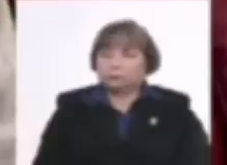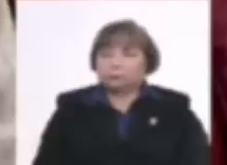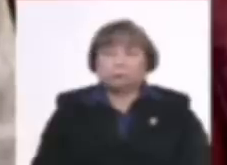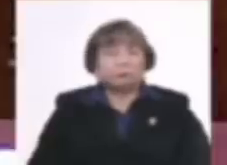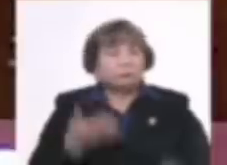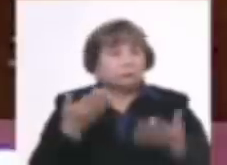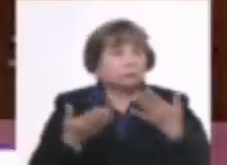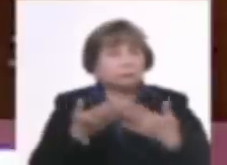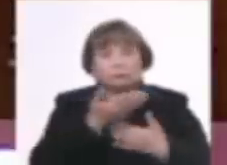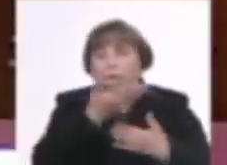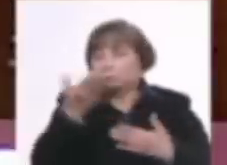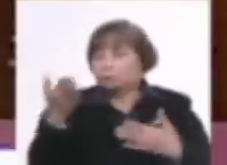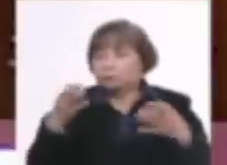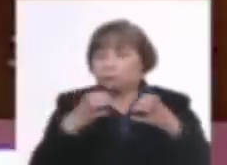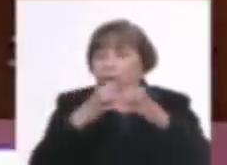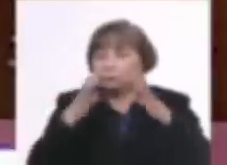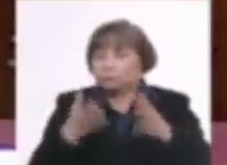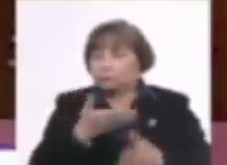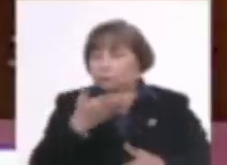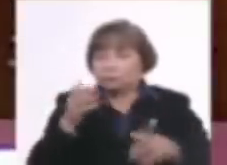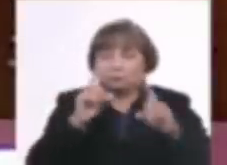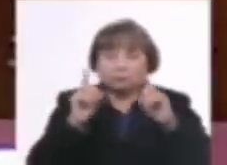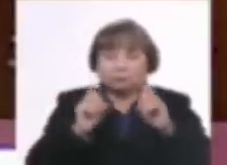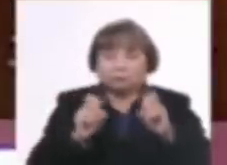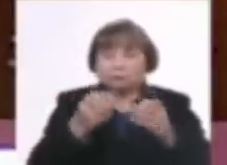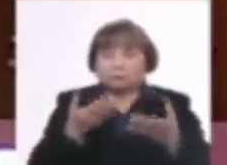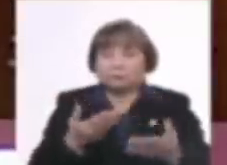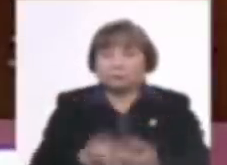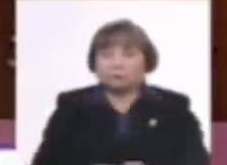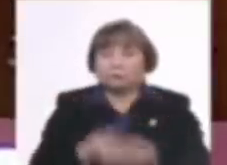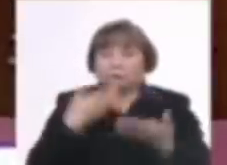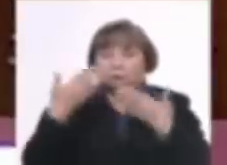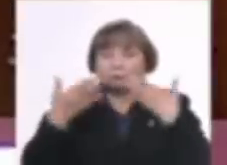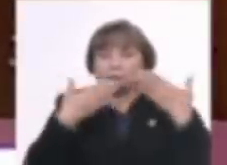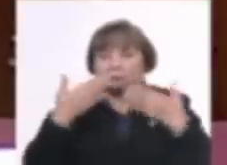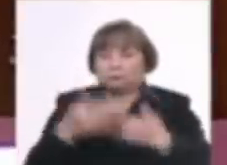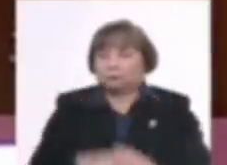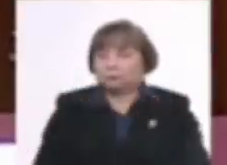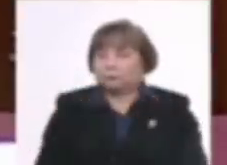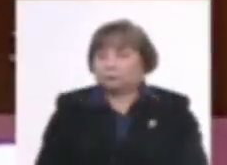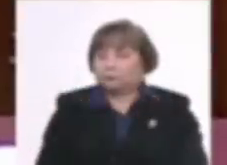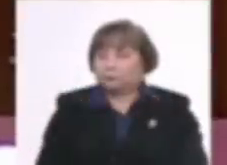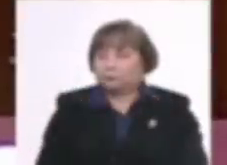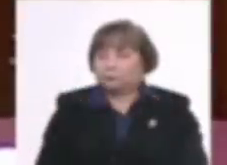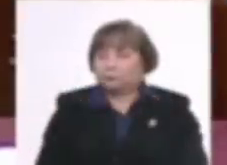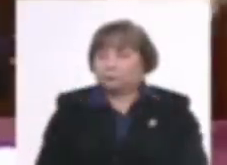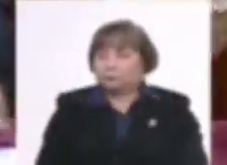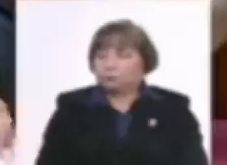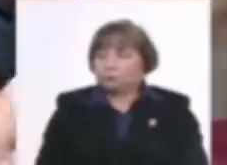Si algún señor congresista quiere hacer preguntas o comentarios.